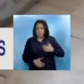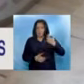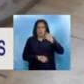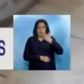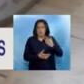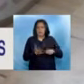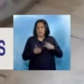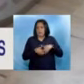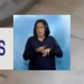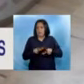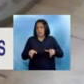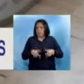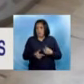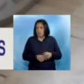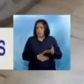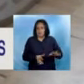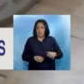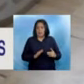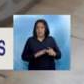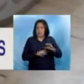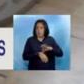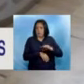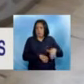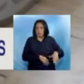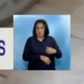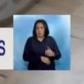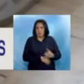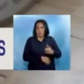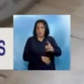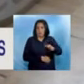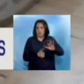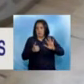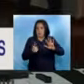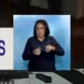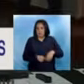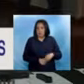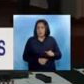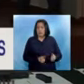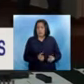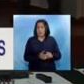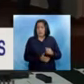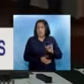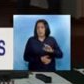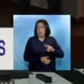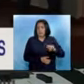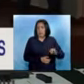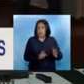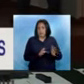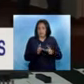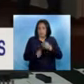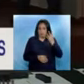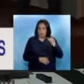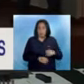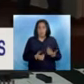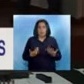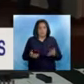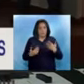médico ubicado en la cuadra 6 de la avenida Arenales, en Jesús María. Y se les ha